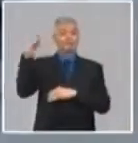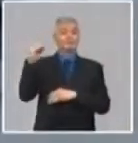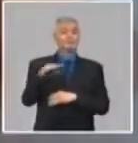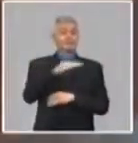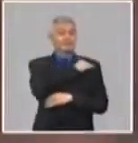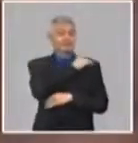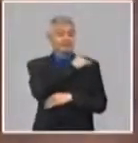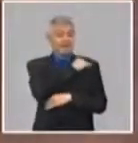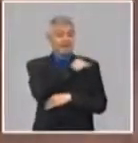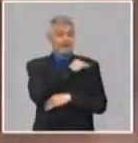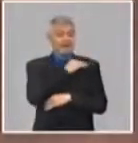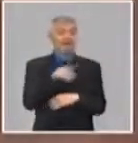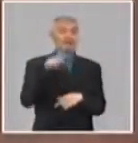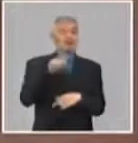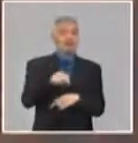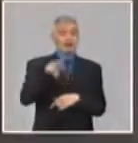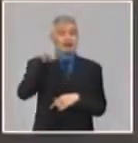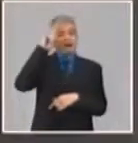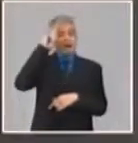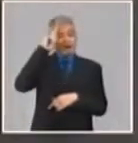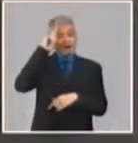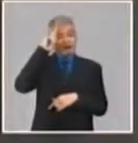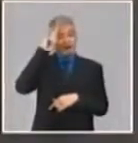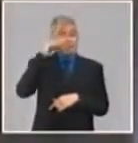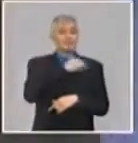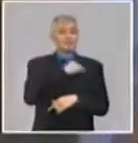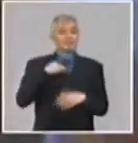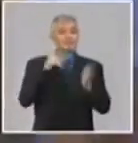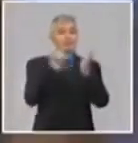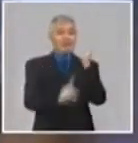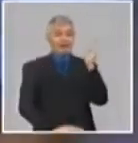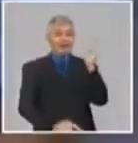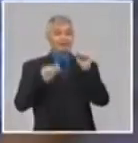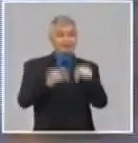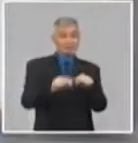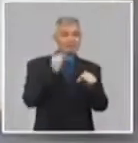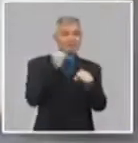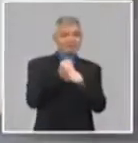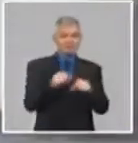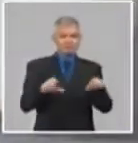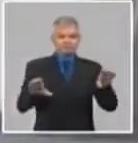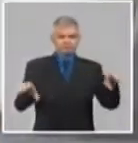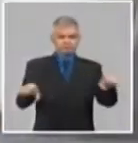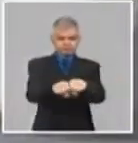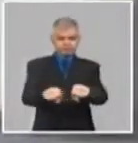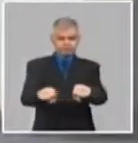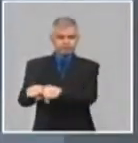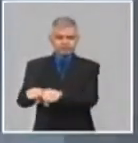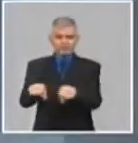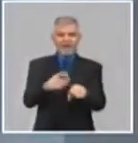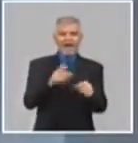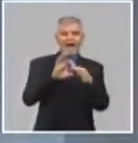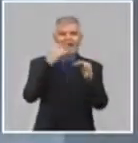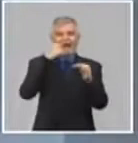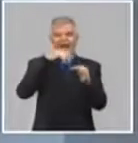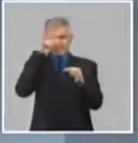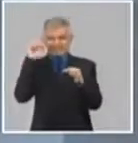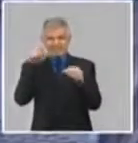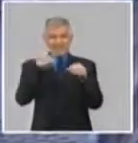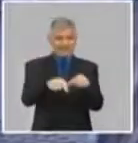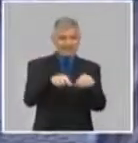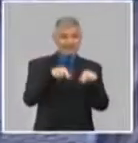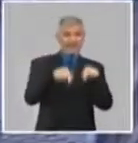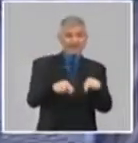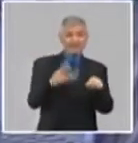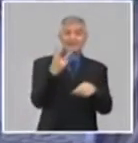y llegaron los electromédicos de Holguín para participar en la instalación de un banco de gases. Este banco tiene 3 veces